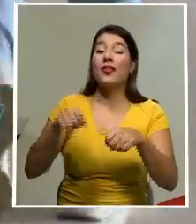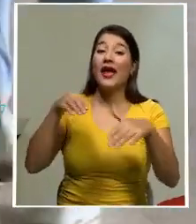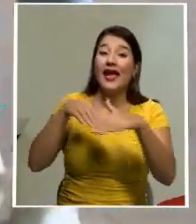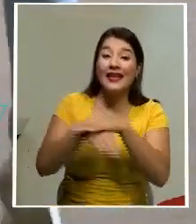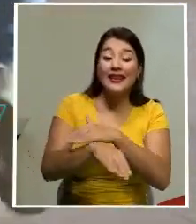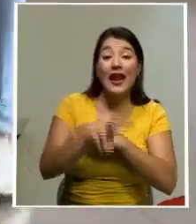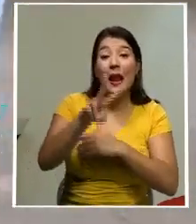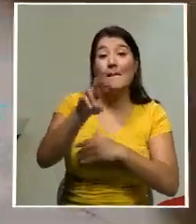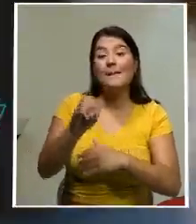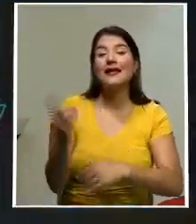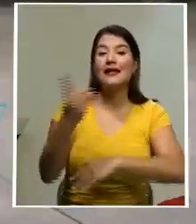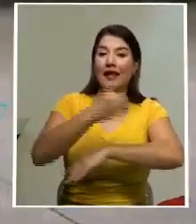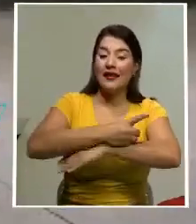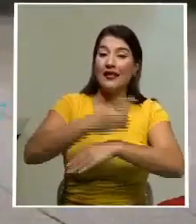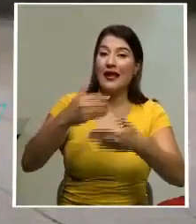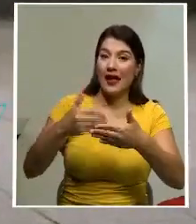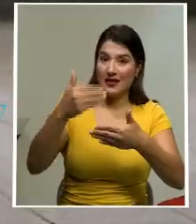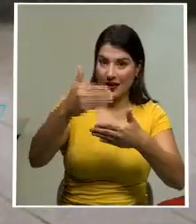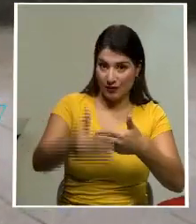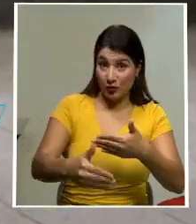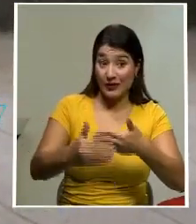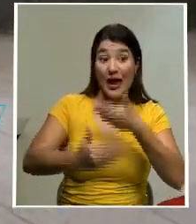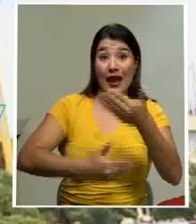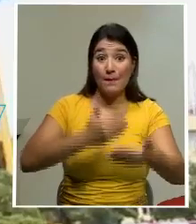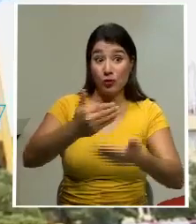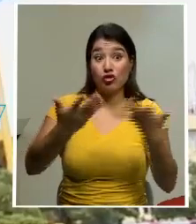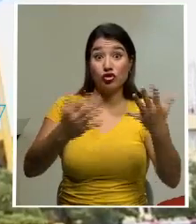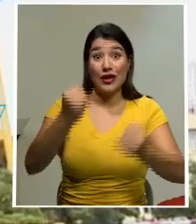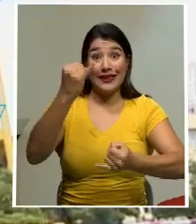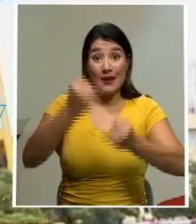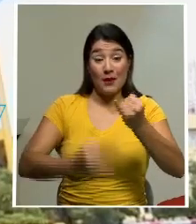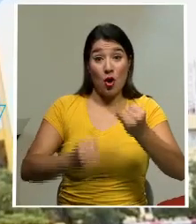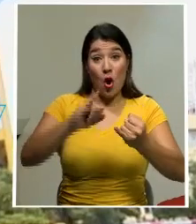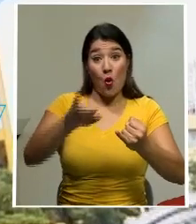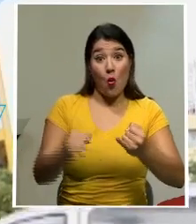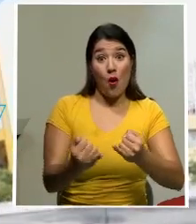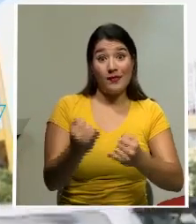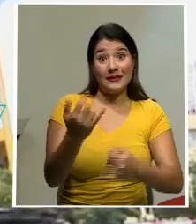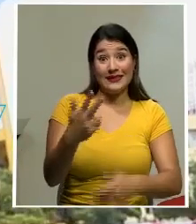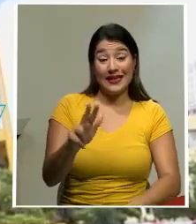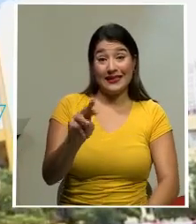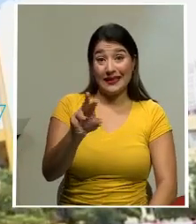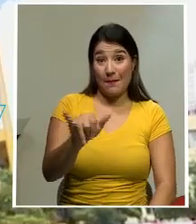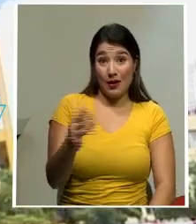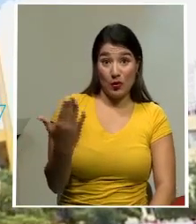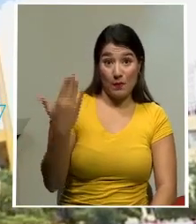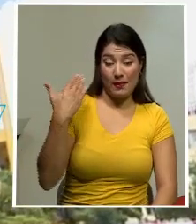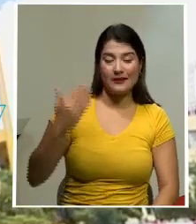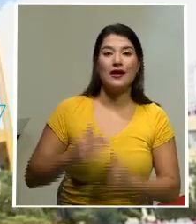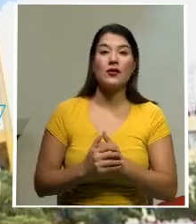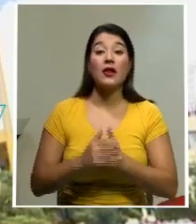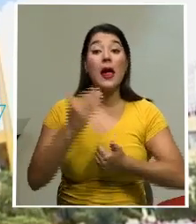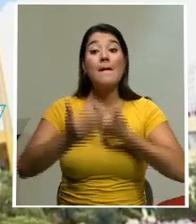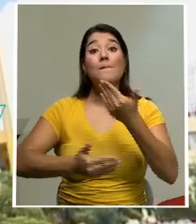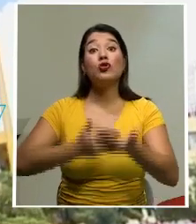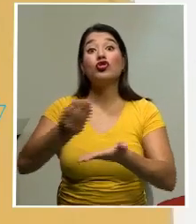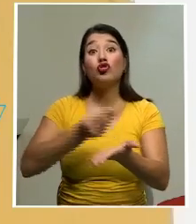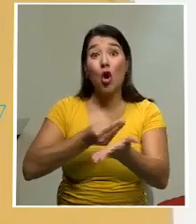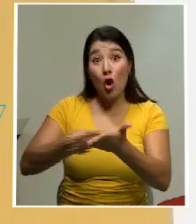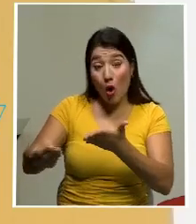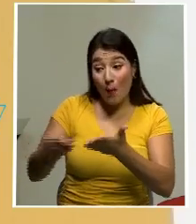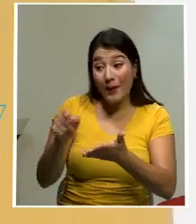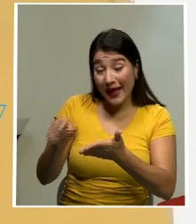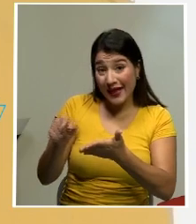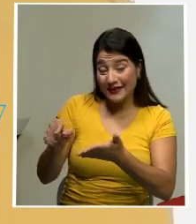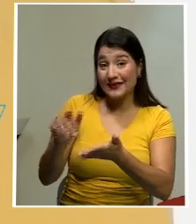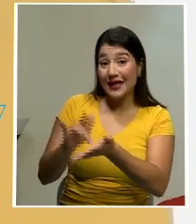adjudicación y cuyo trámite se completó el pasado jueves 13 de mayo. Según argumentó la Caja, el trámite de compra del medicamento